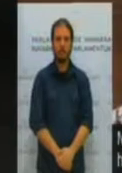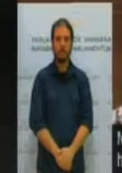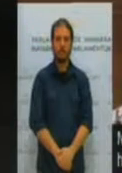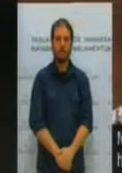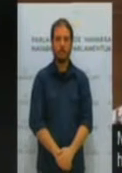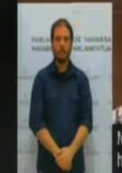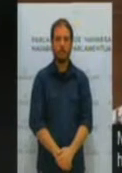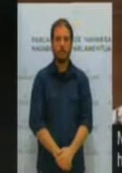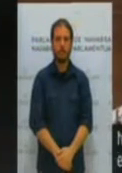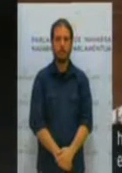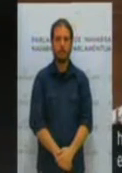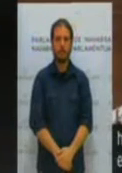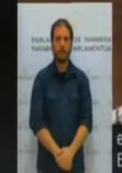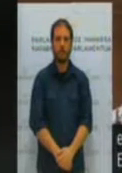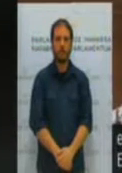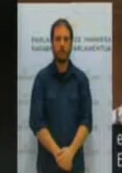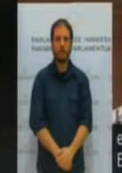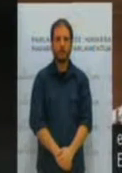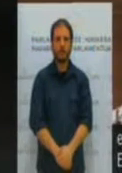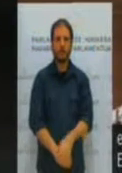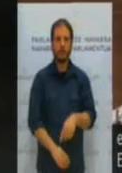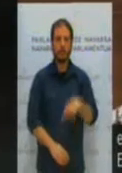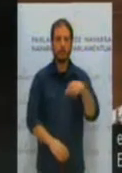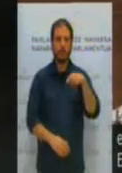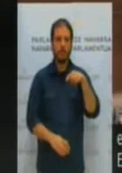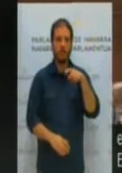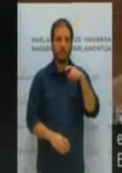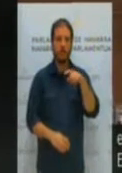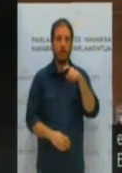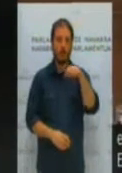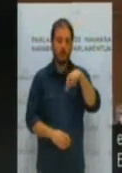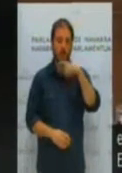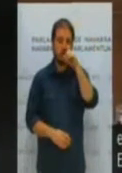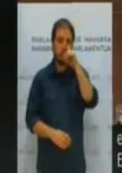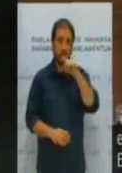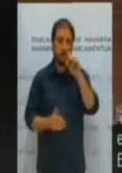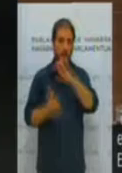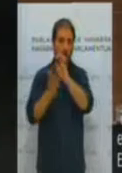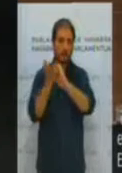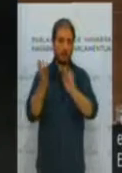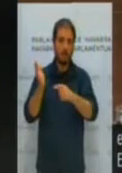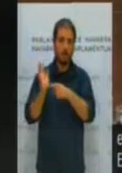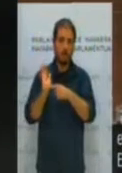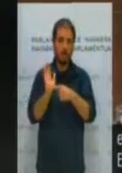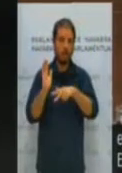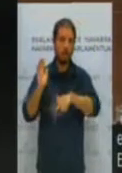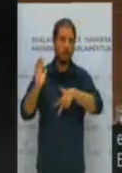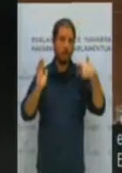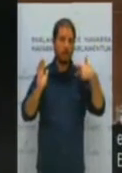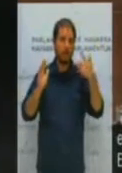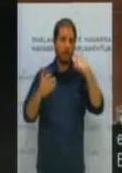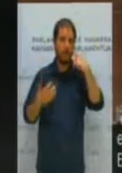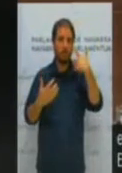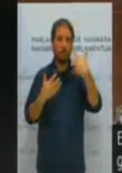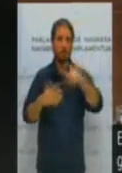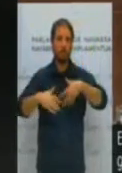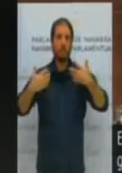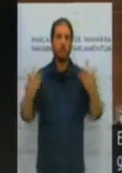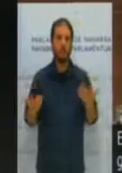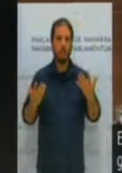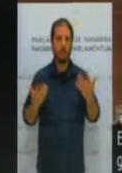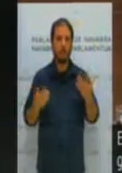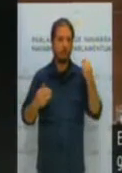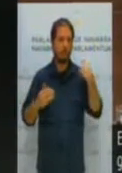En cuanto al informe de este año, pues hay que, de manera general, pues hay que resaltar pues lo que resaltamos en